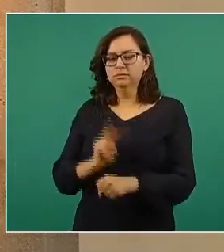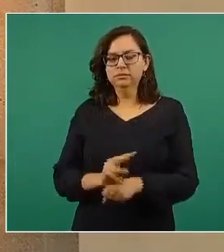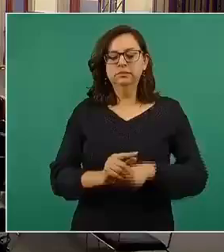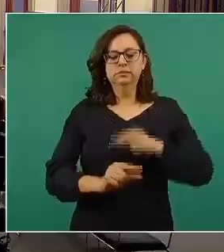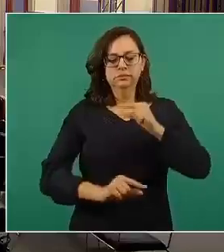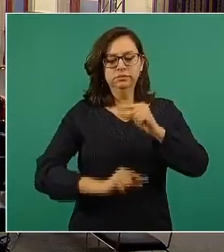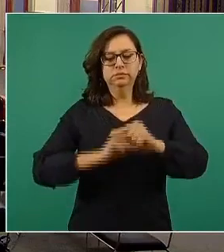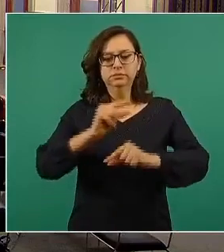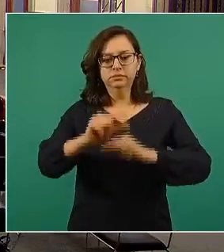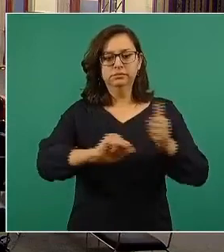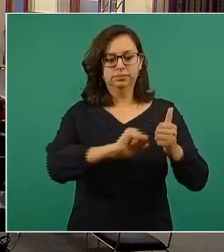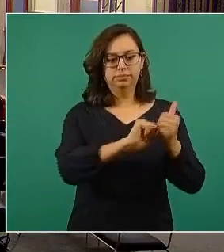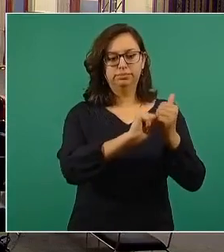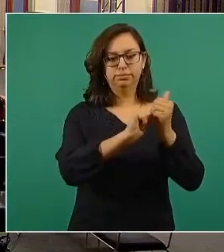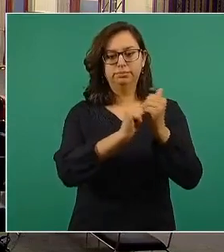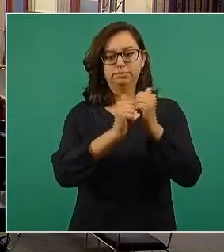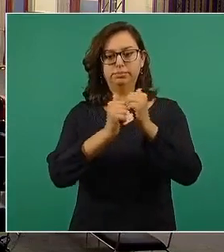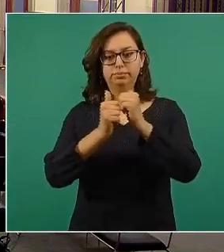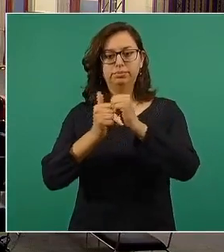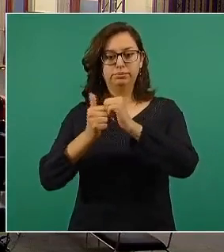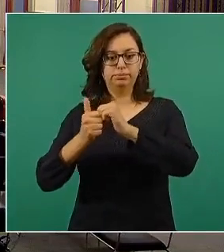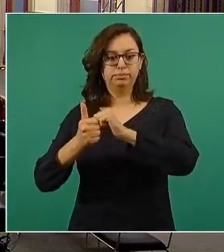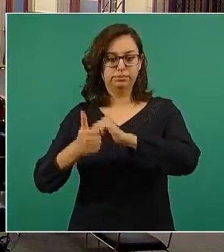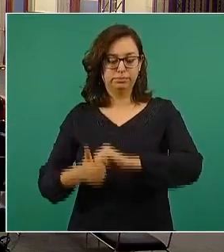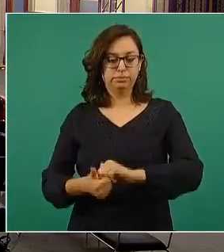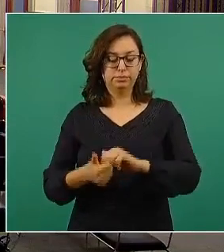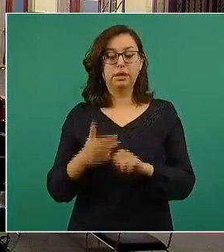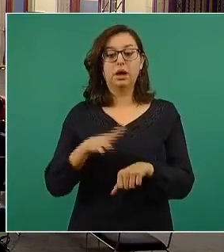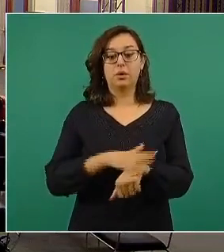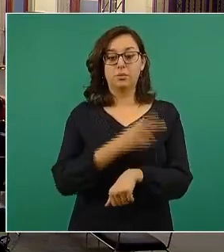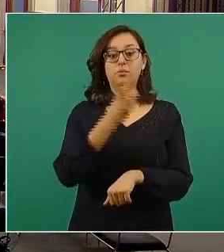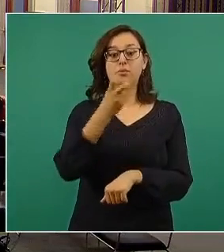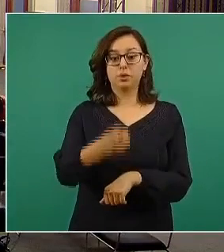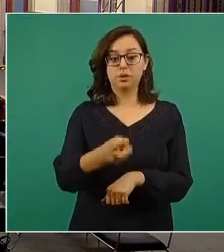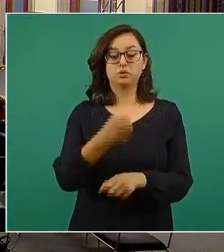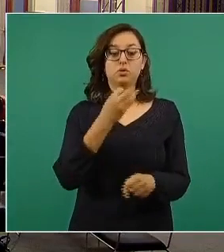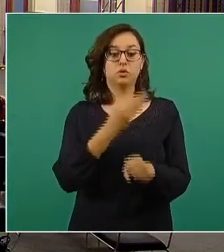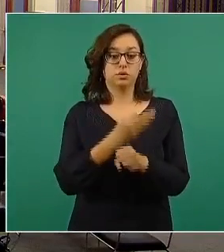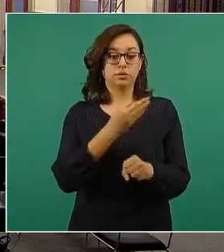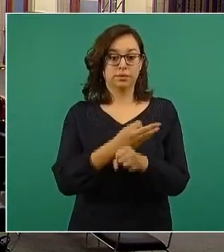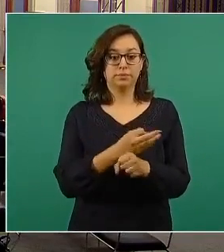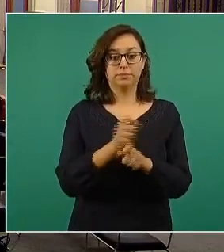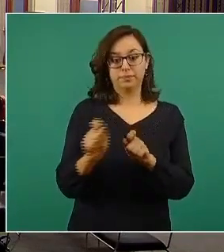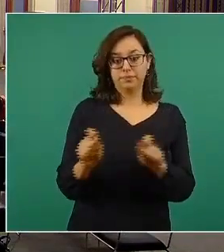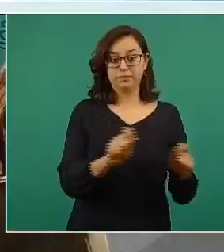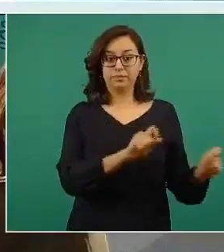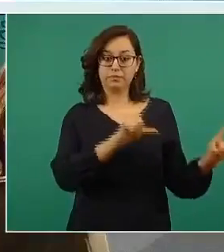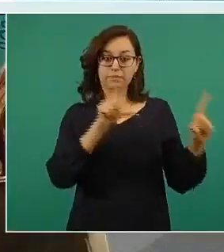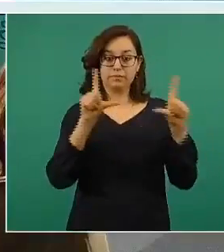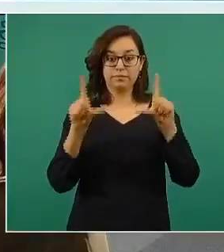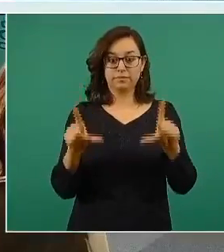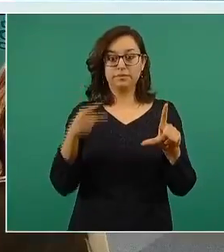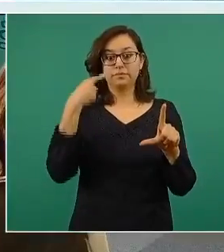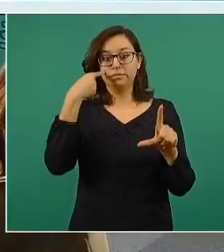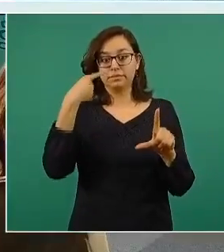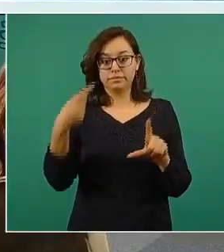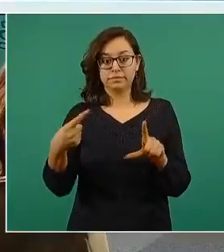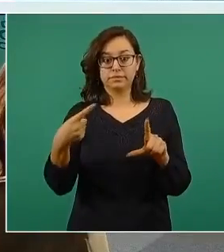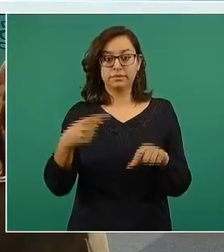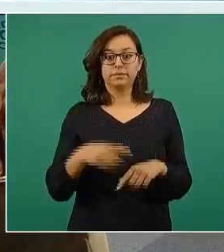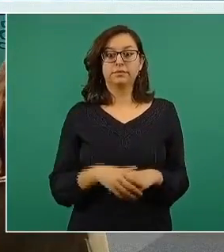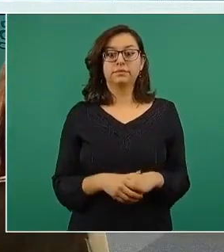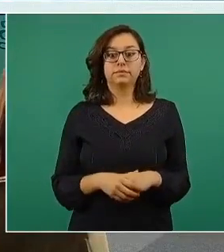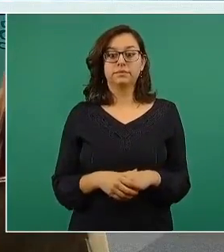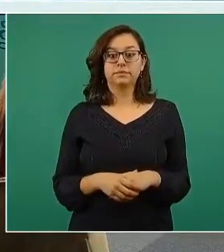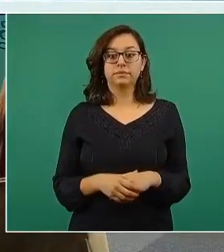dando paulatinamente la respuesta. Lo que vamos a hacer entonces, para efectos del gráfico, vamos a recorrer el gráfico prácticamente